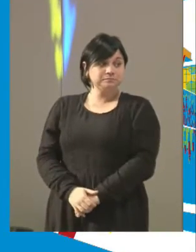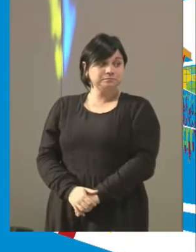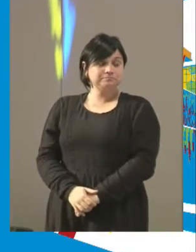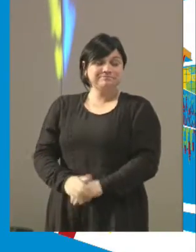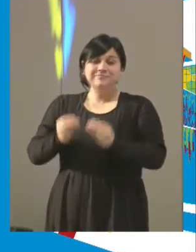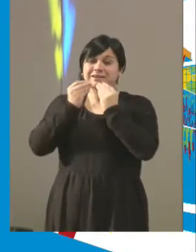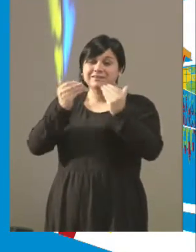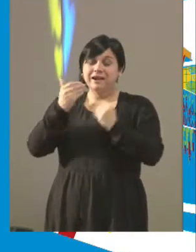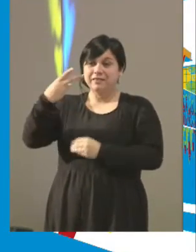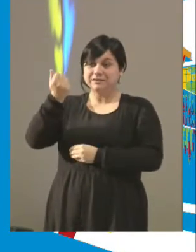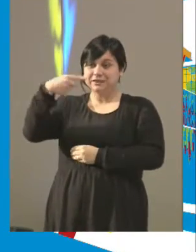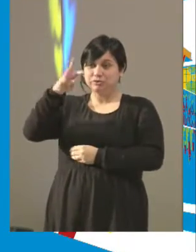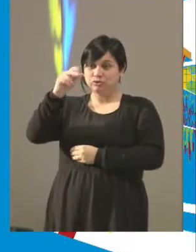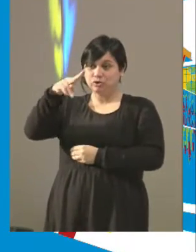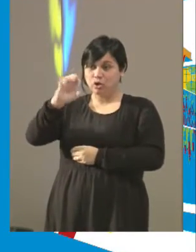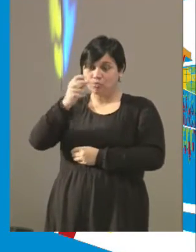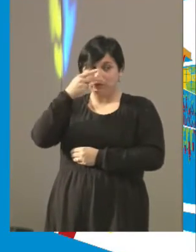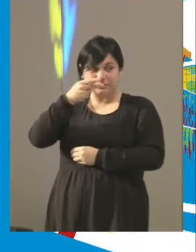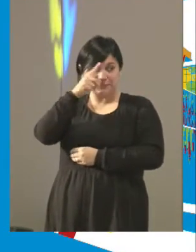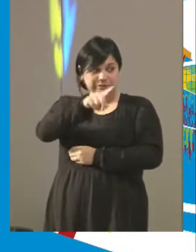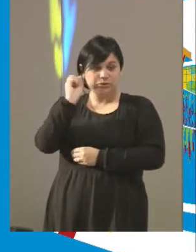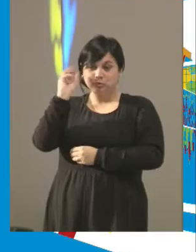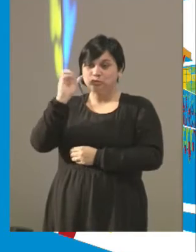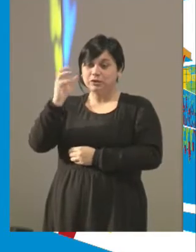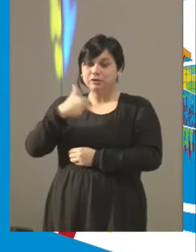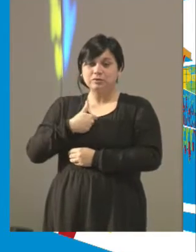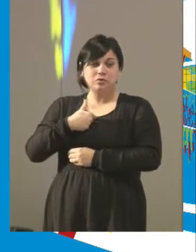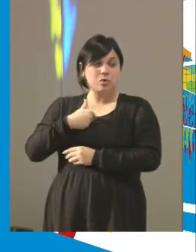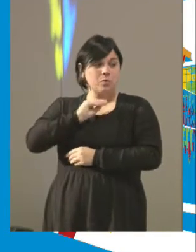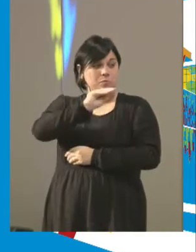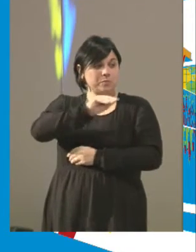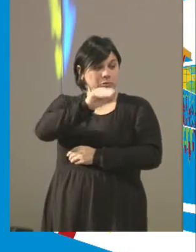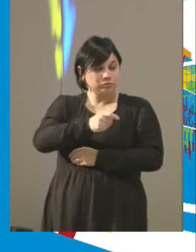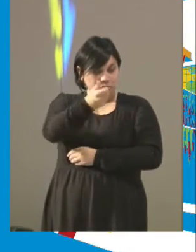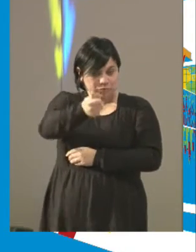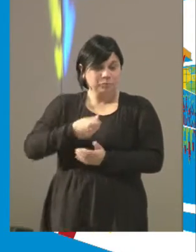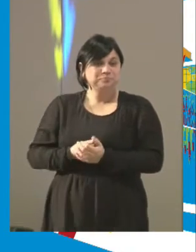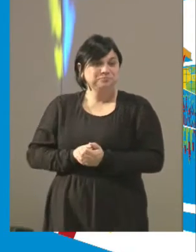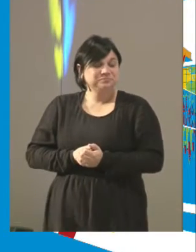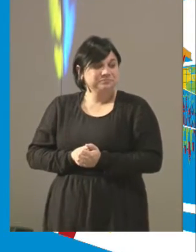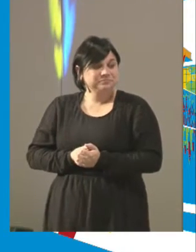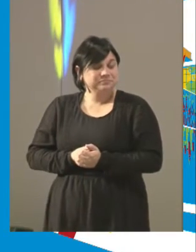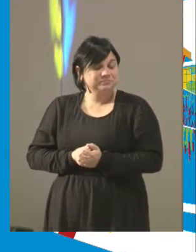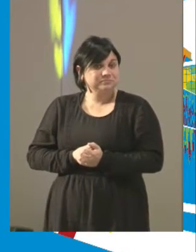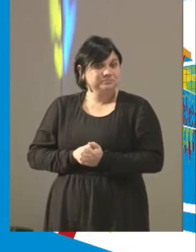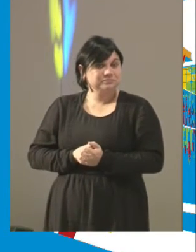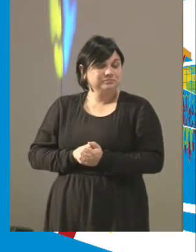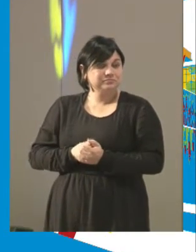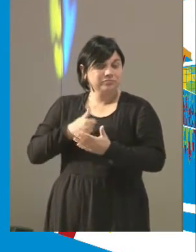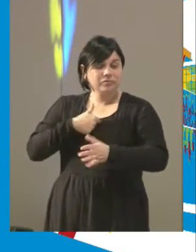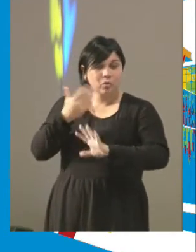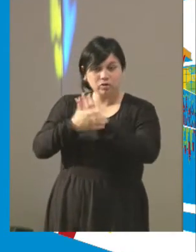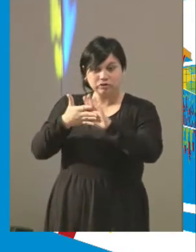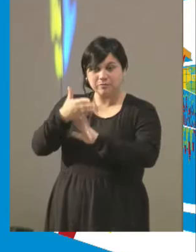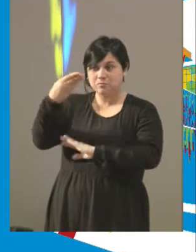Muchas gracias, Antonio. Muy interesante tu charla. Yo tenía una pregunta un poquito más mundana para ti, que es, cuando se habla de Big